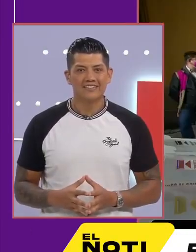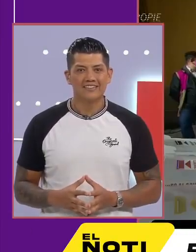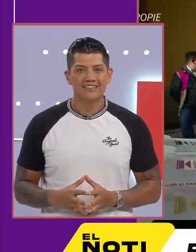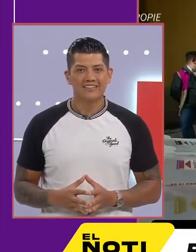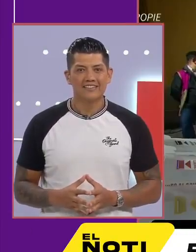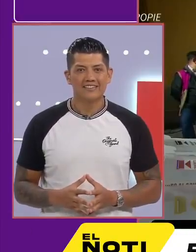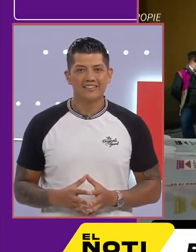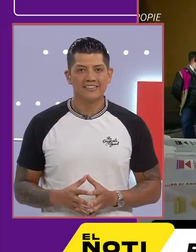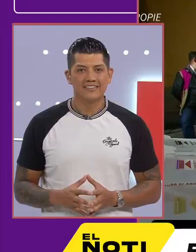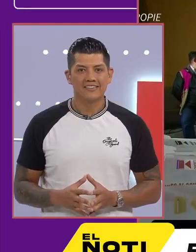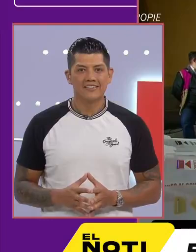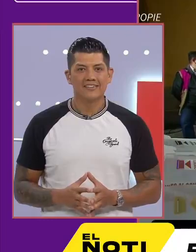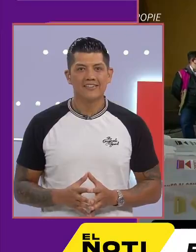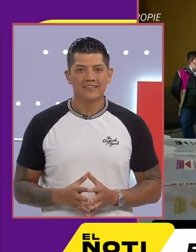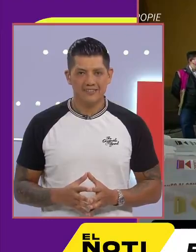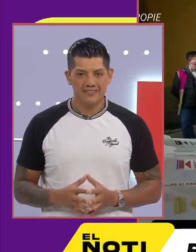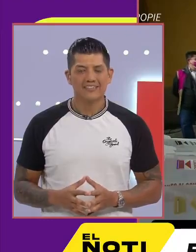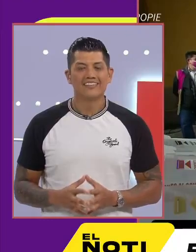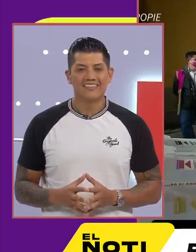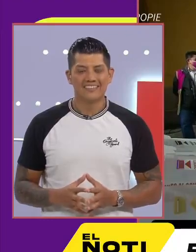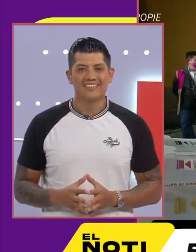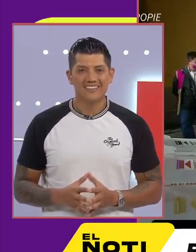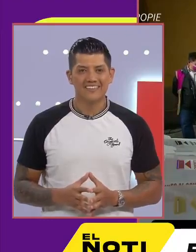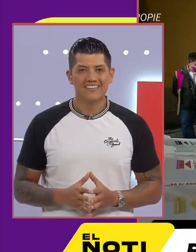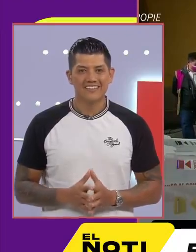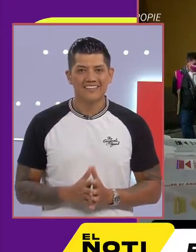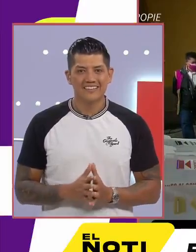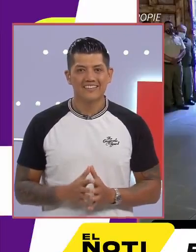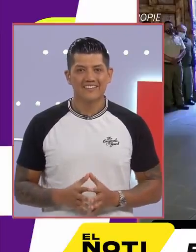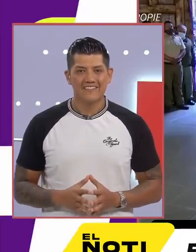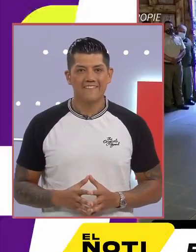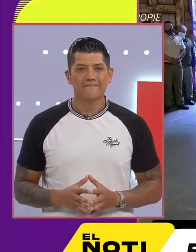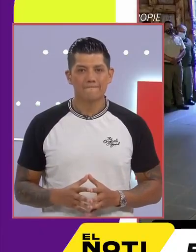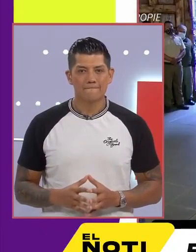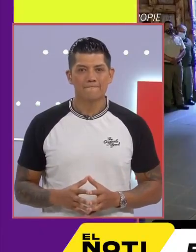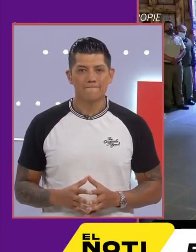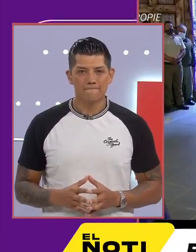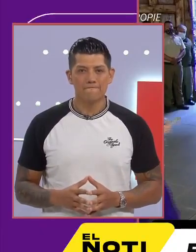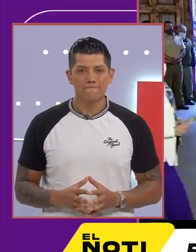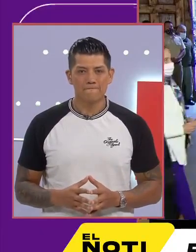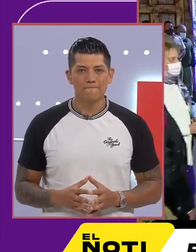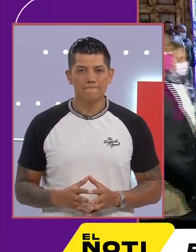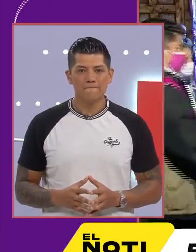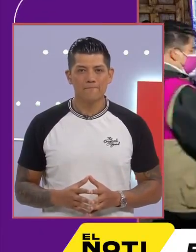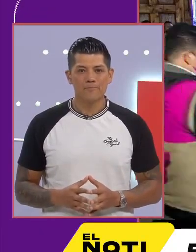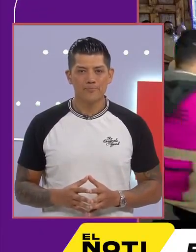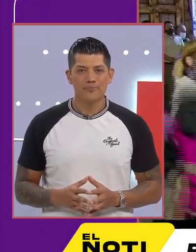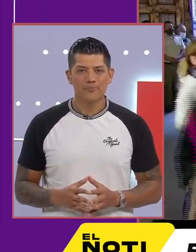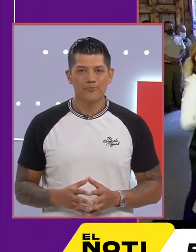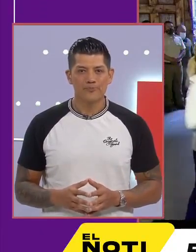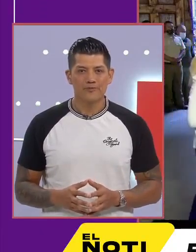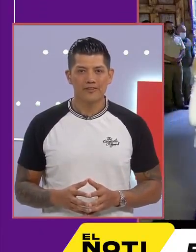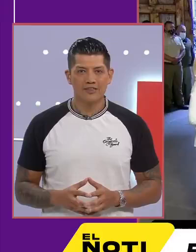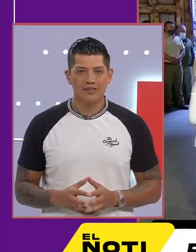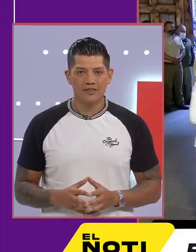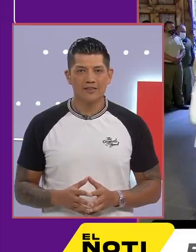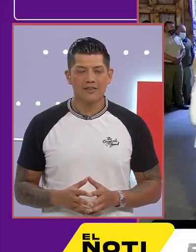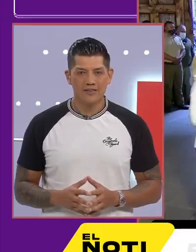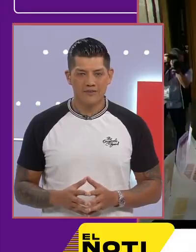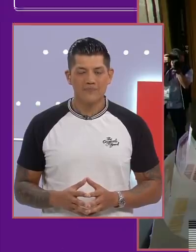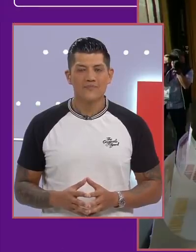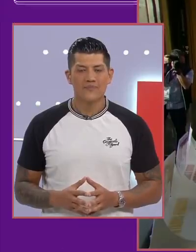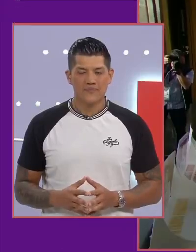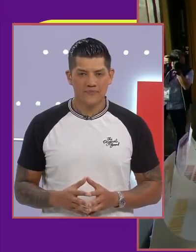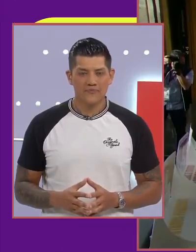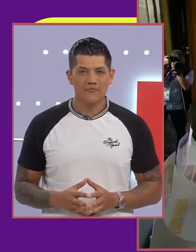el INE, que no es del gobierno, es del INE, que tiene que ver con un correo masivo que se envió para actualizar las nóminas de personas